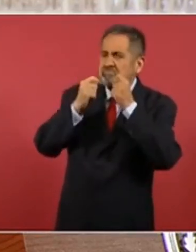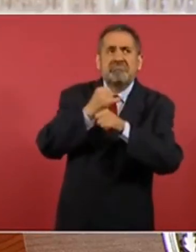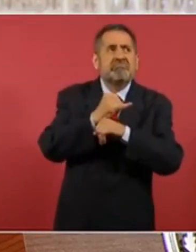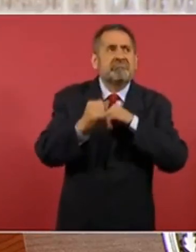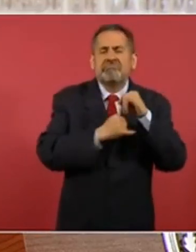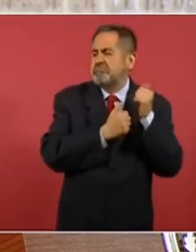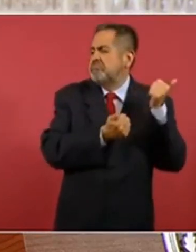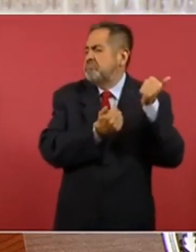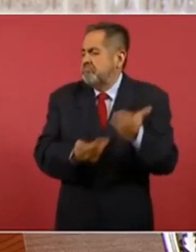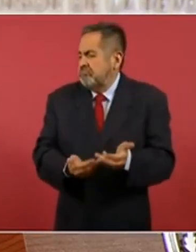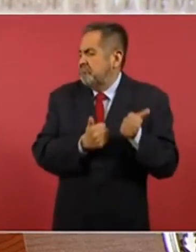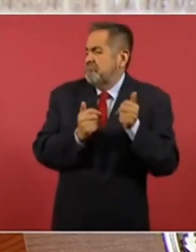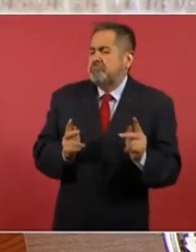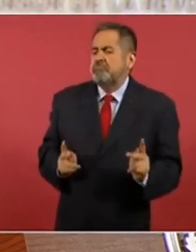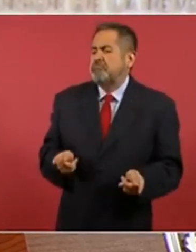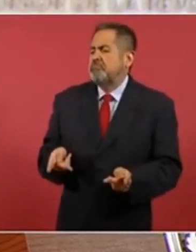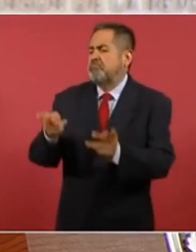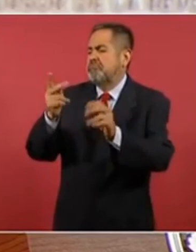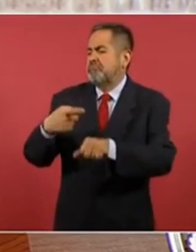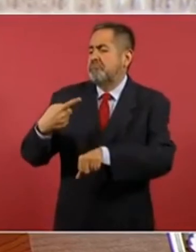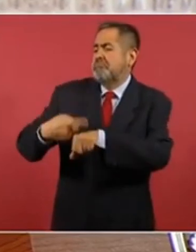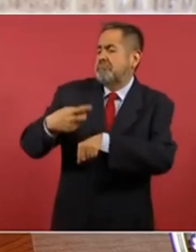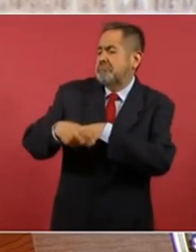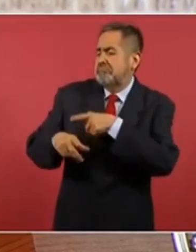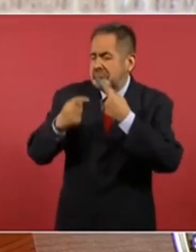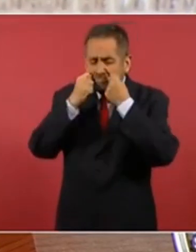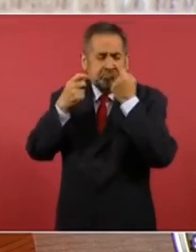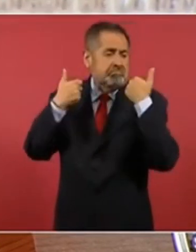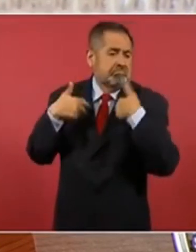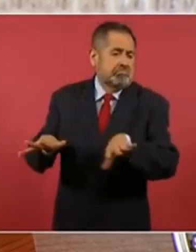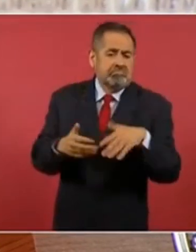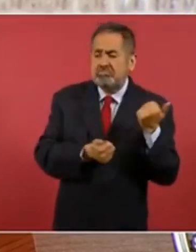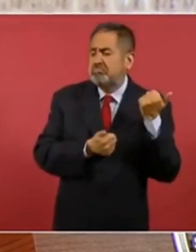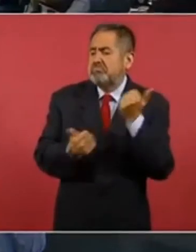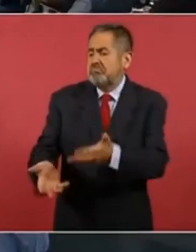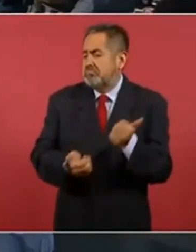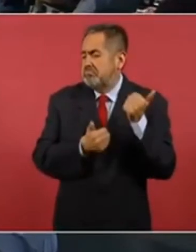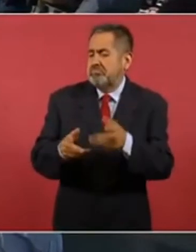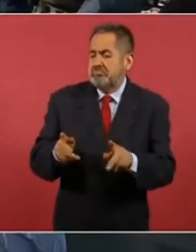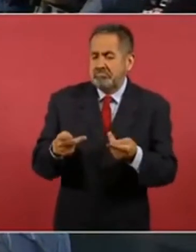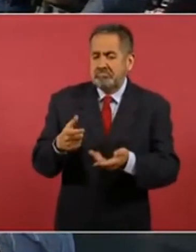transnacionales que a ellos no les importa la salud del pueblo,